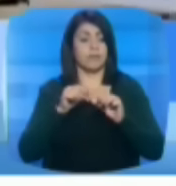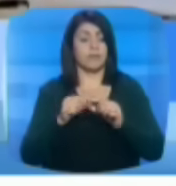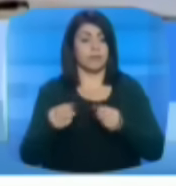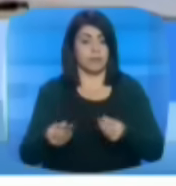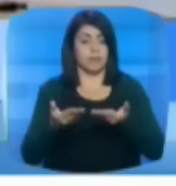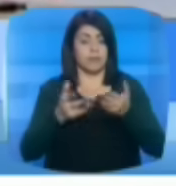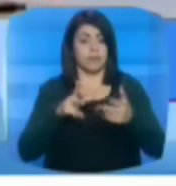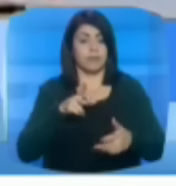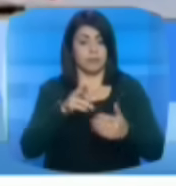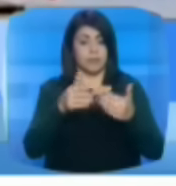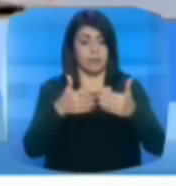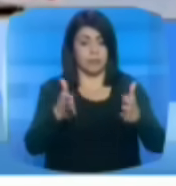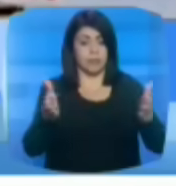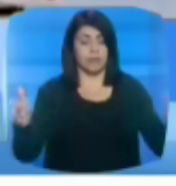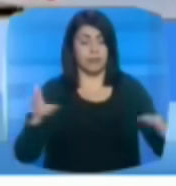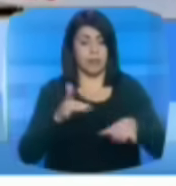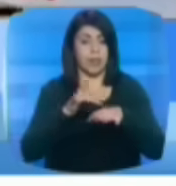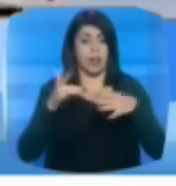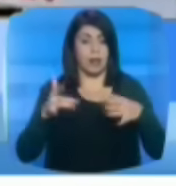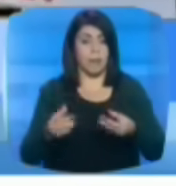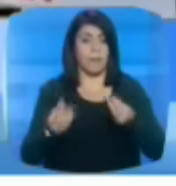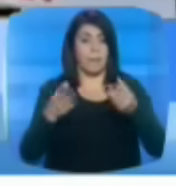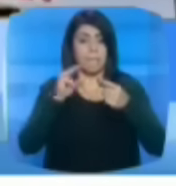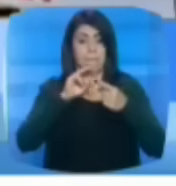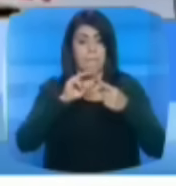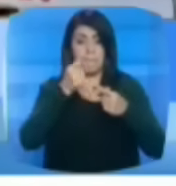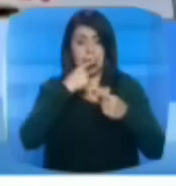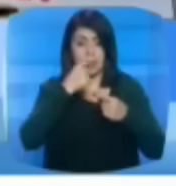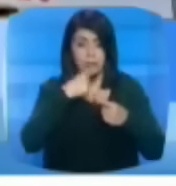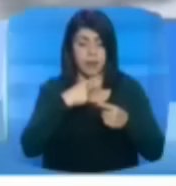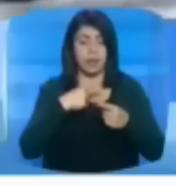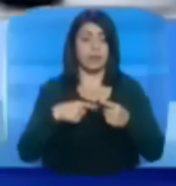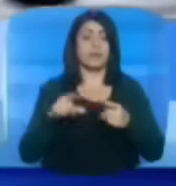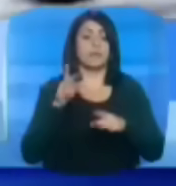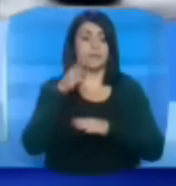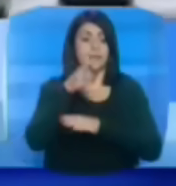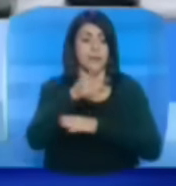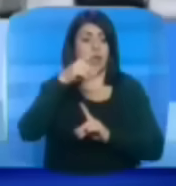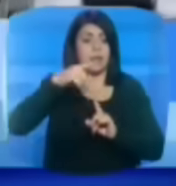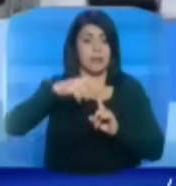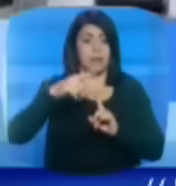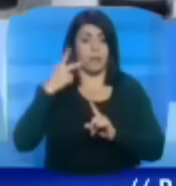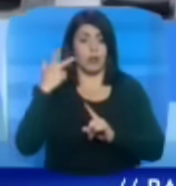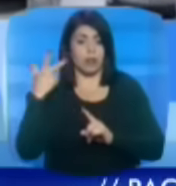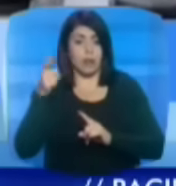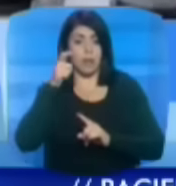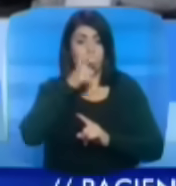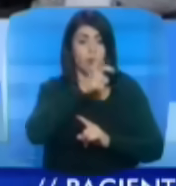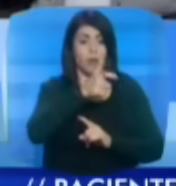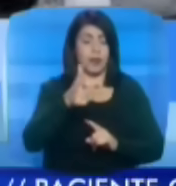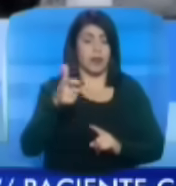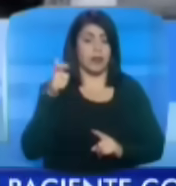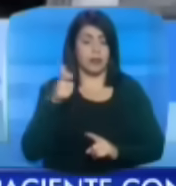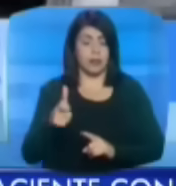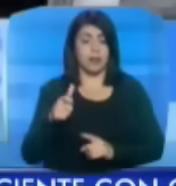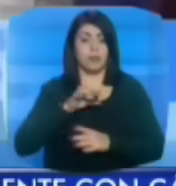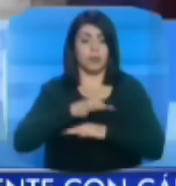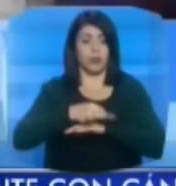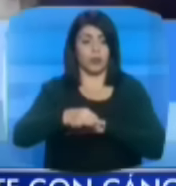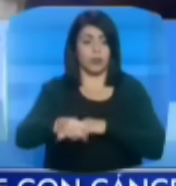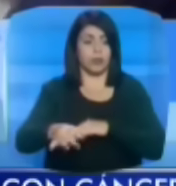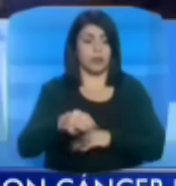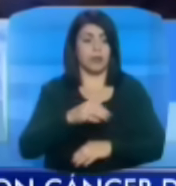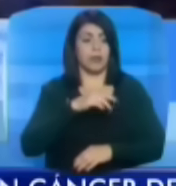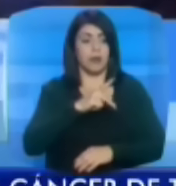la inauguración de la sala de emergencia y entrega de medicamentos al consultorio tipo 3 en la población de Boca de Pozo, en el